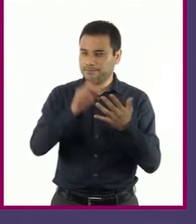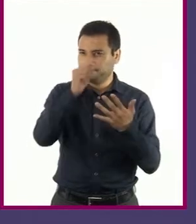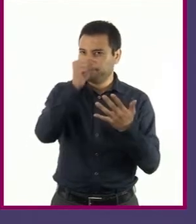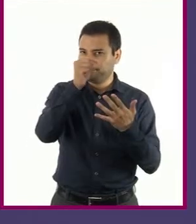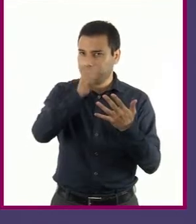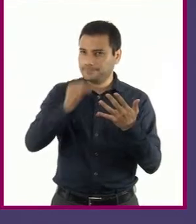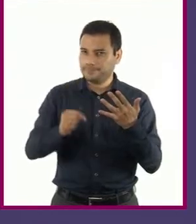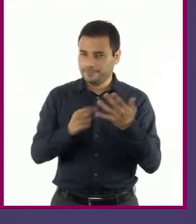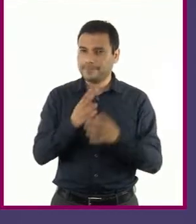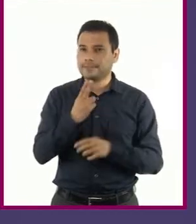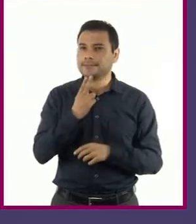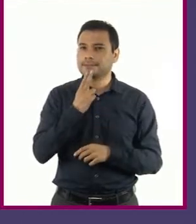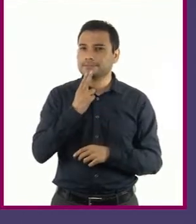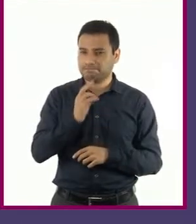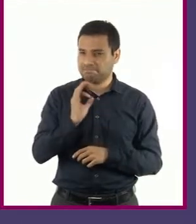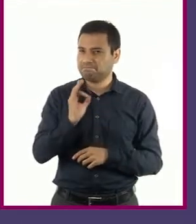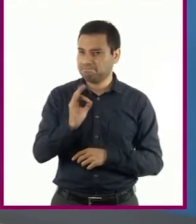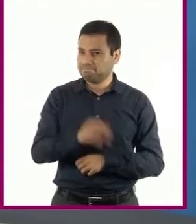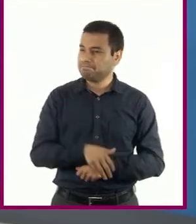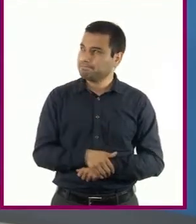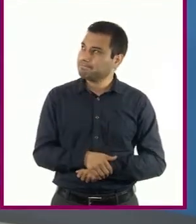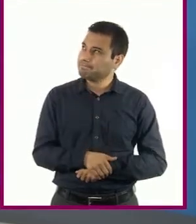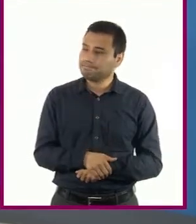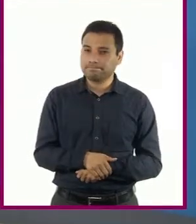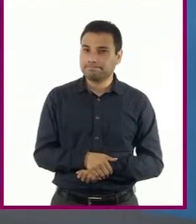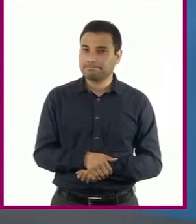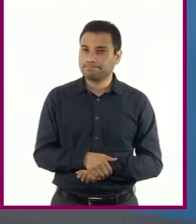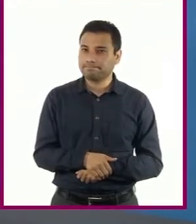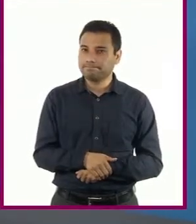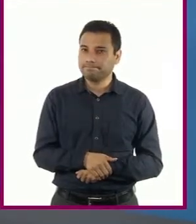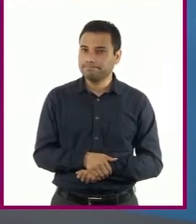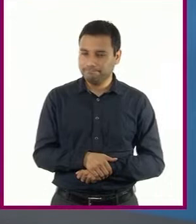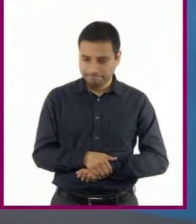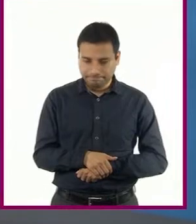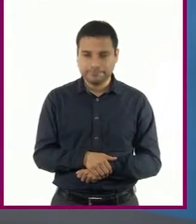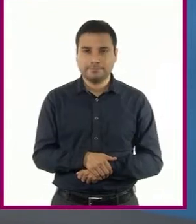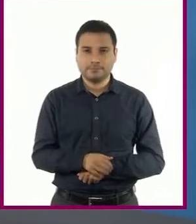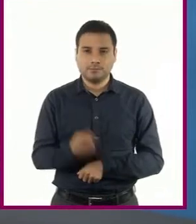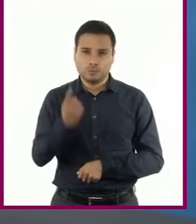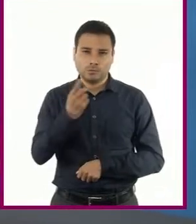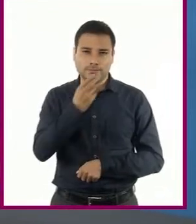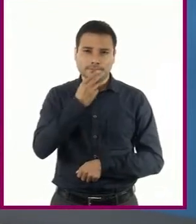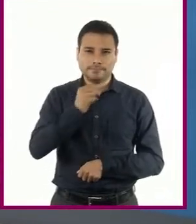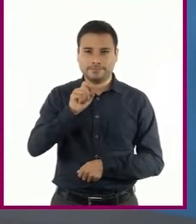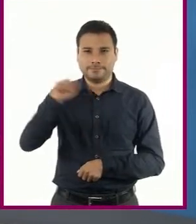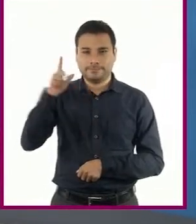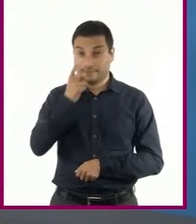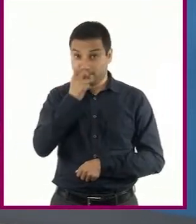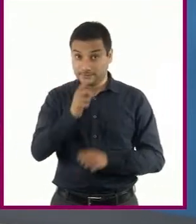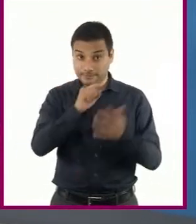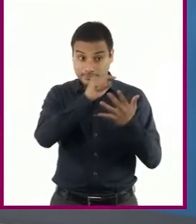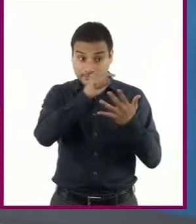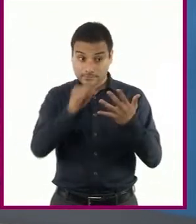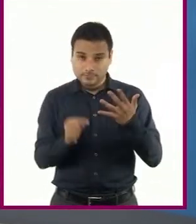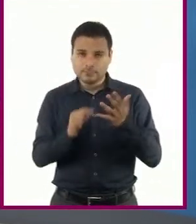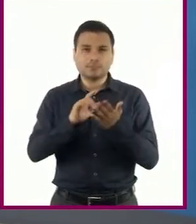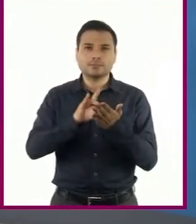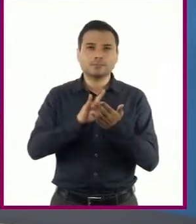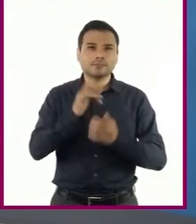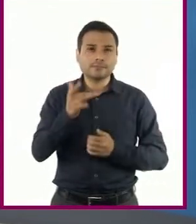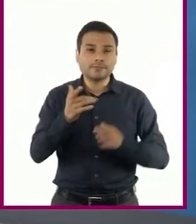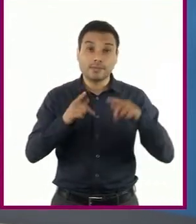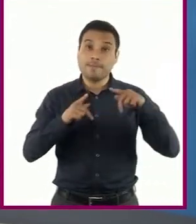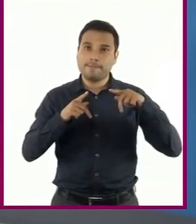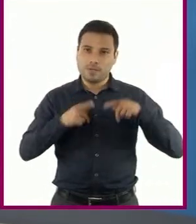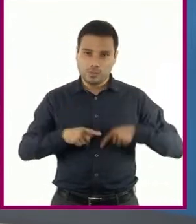diversidad, pluralismo y tolerancia. Según Goldenberg, estos valores son el resultado de la evolución de las